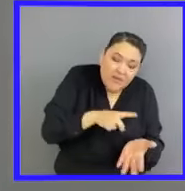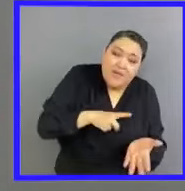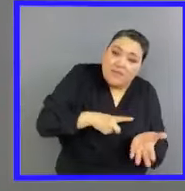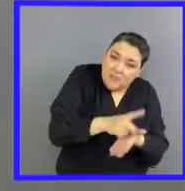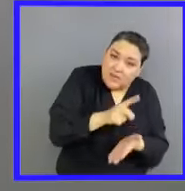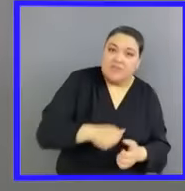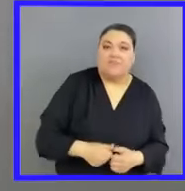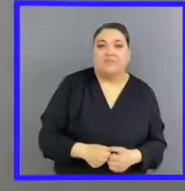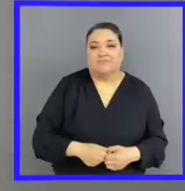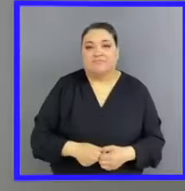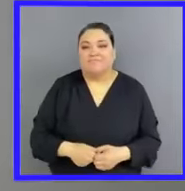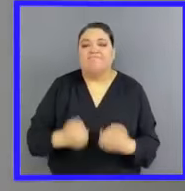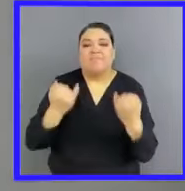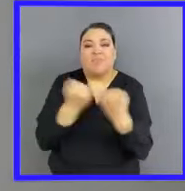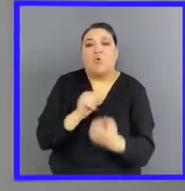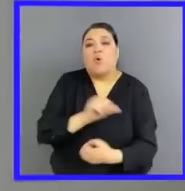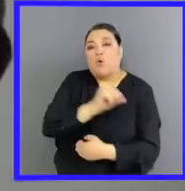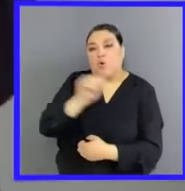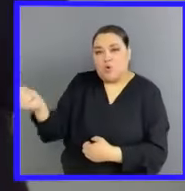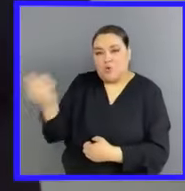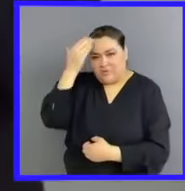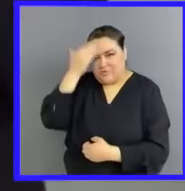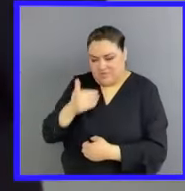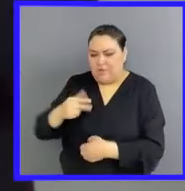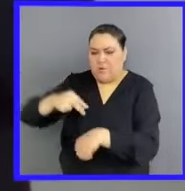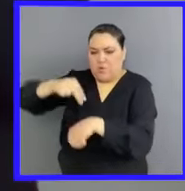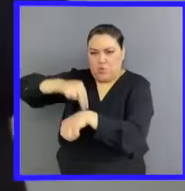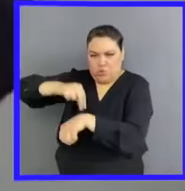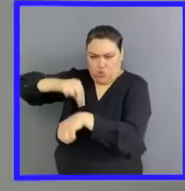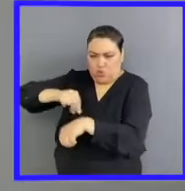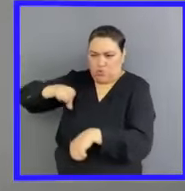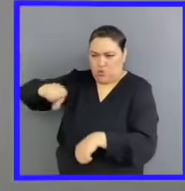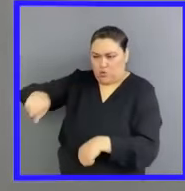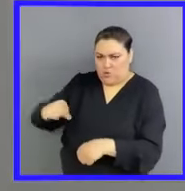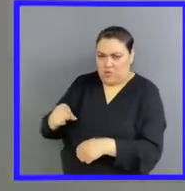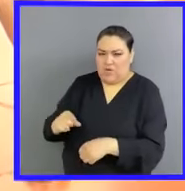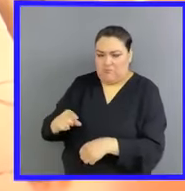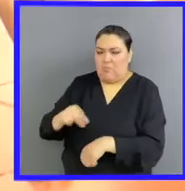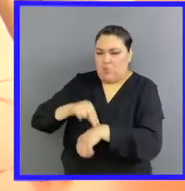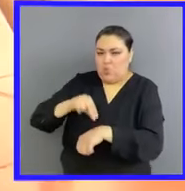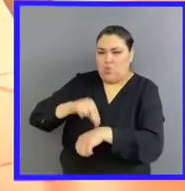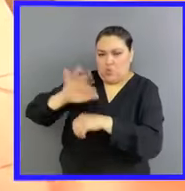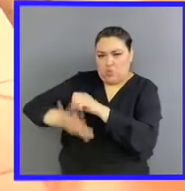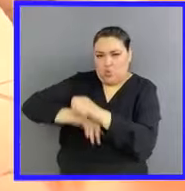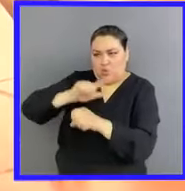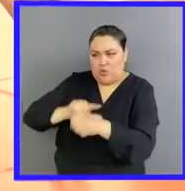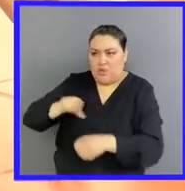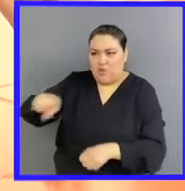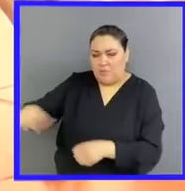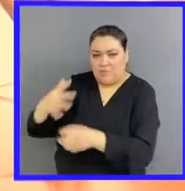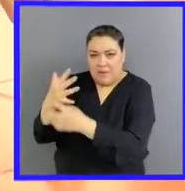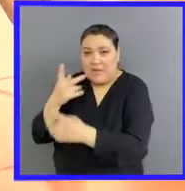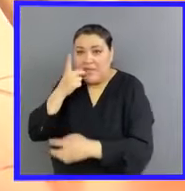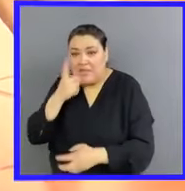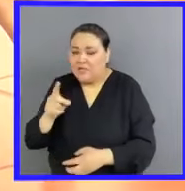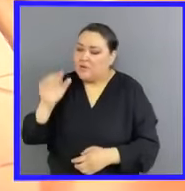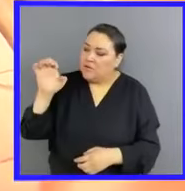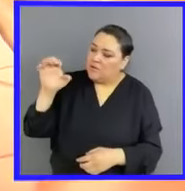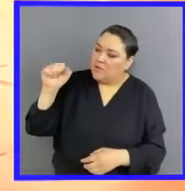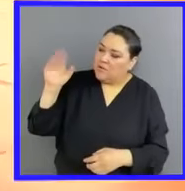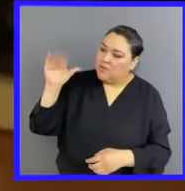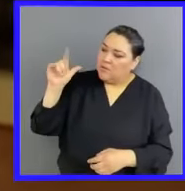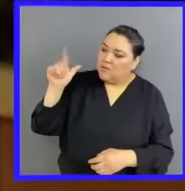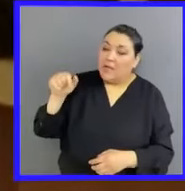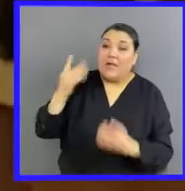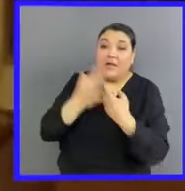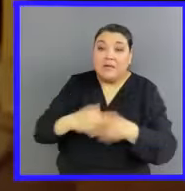En tanto, el médico veterinario Ernesto Ávila Escalera destacó la importancia social del